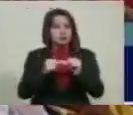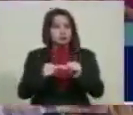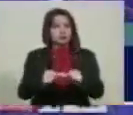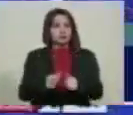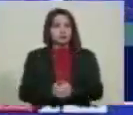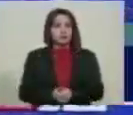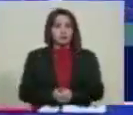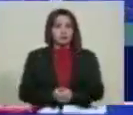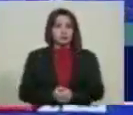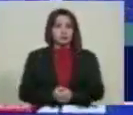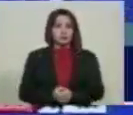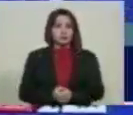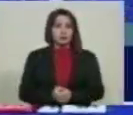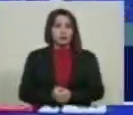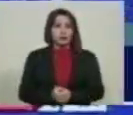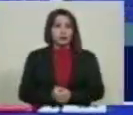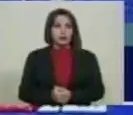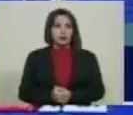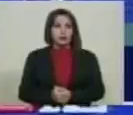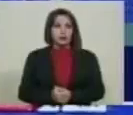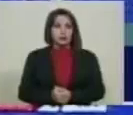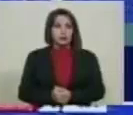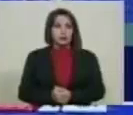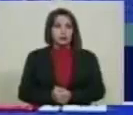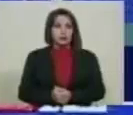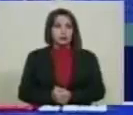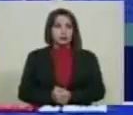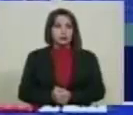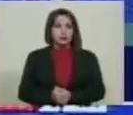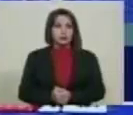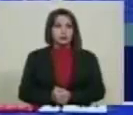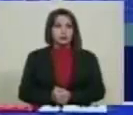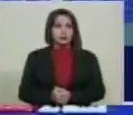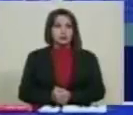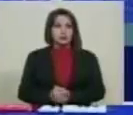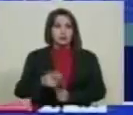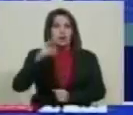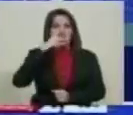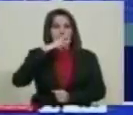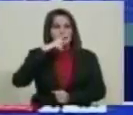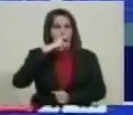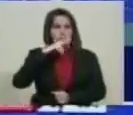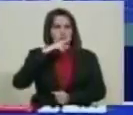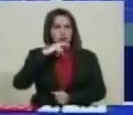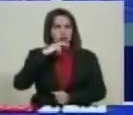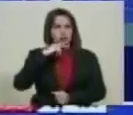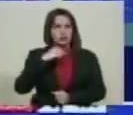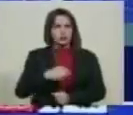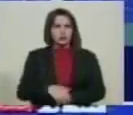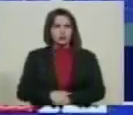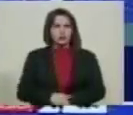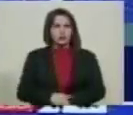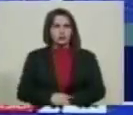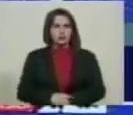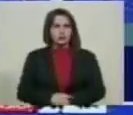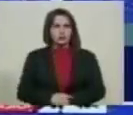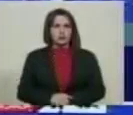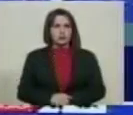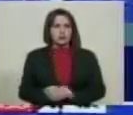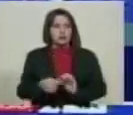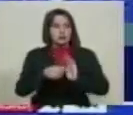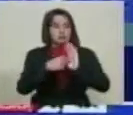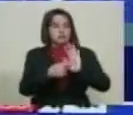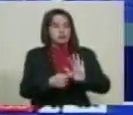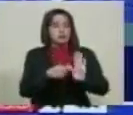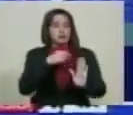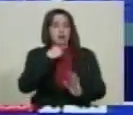Lo dije en la ONU, en ese discurso que di para llevar la voz de